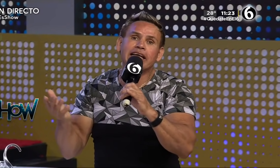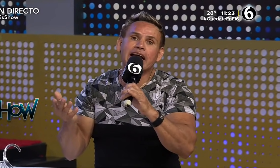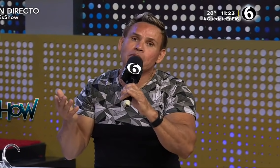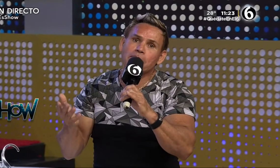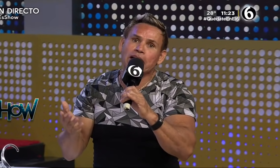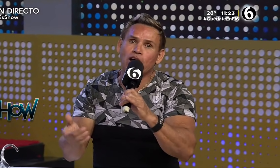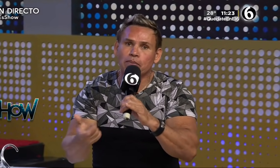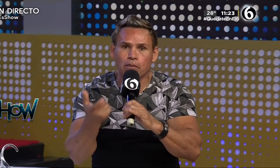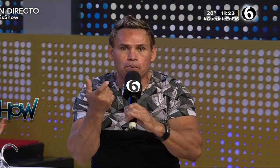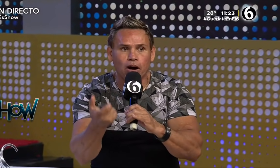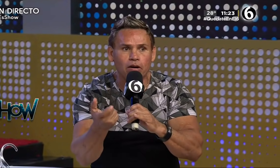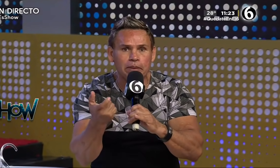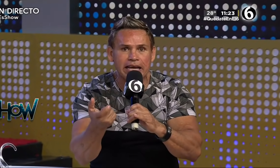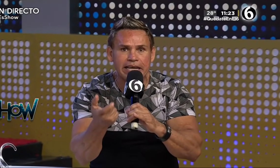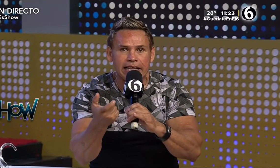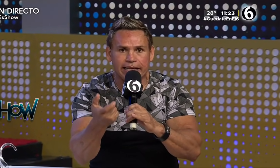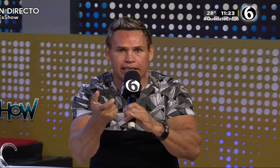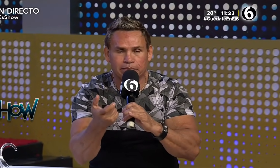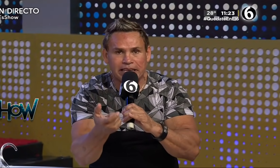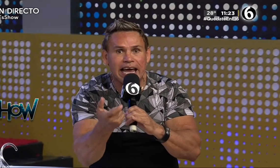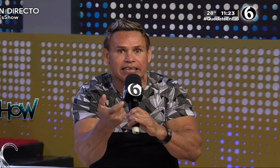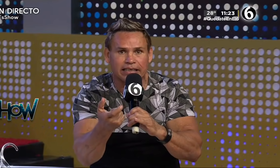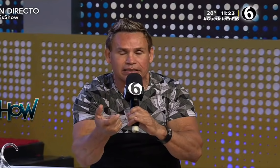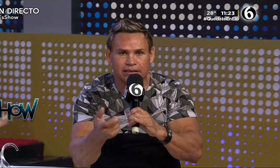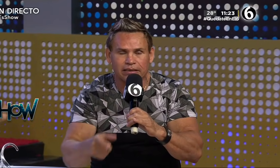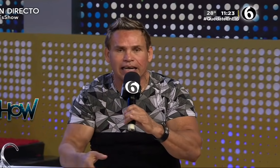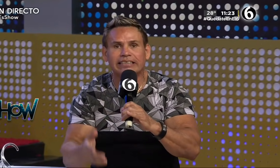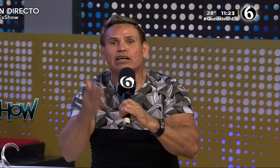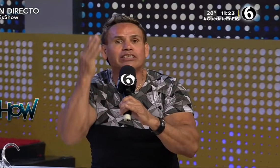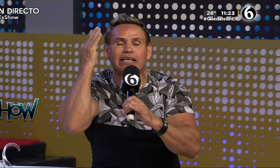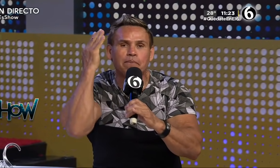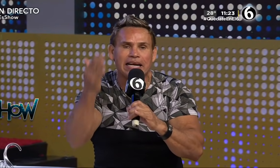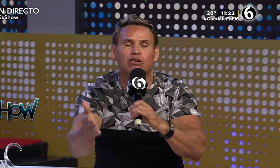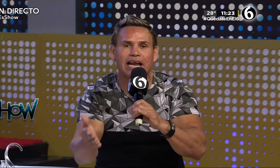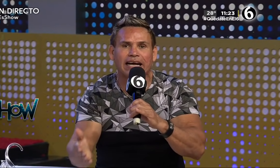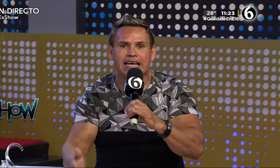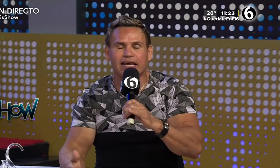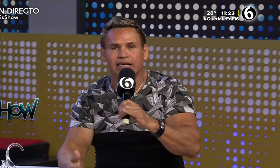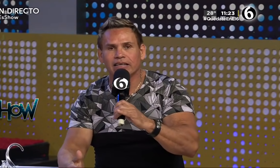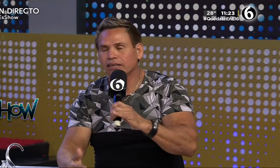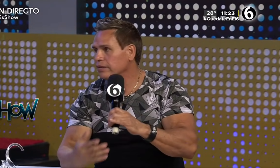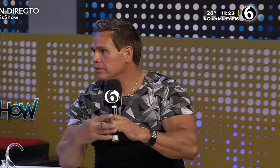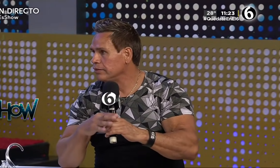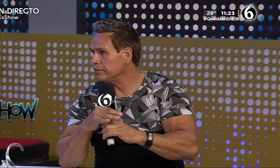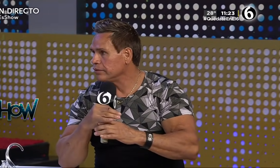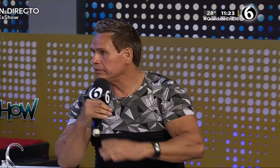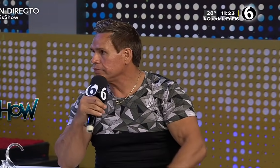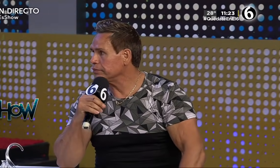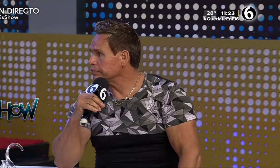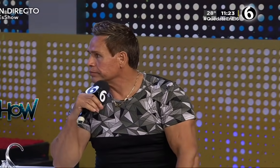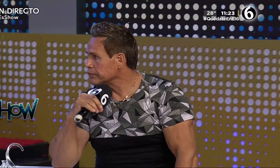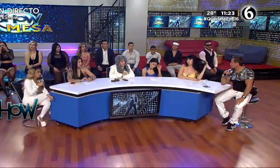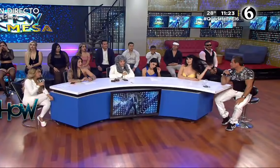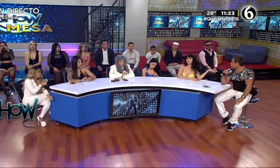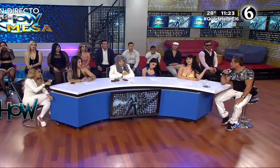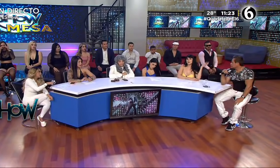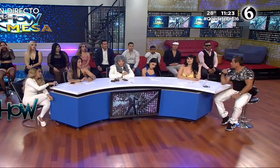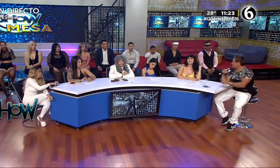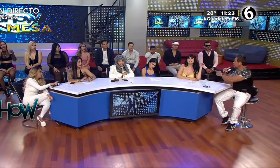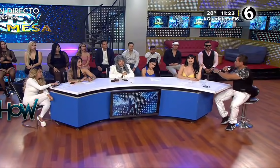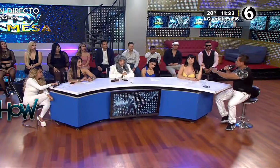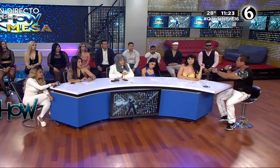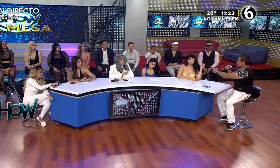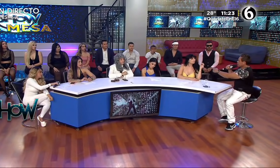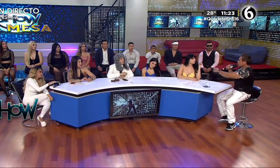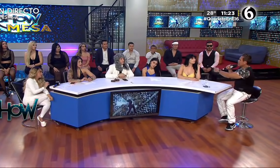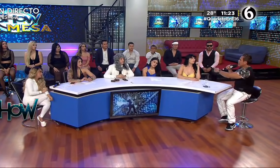Hoy en día yo me peleo, pero por billetes. Así billete. Que no se anden peleando en la calle. Esa seco está en la esquina de mi casa, Chavito. Quedó pues